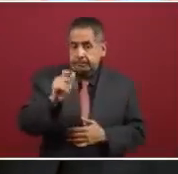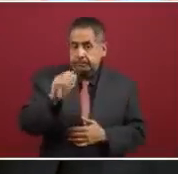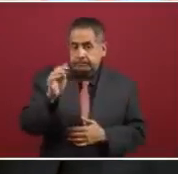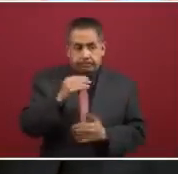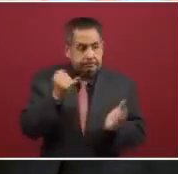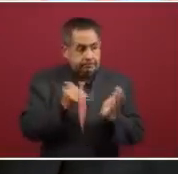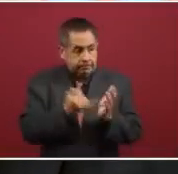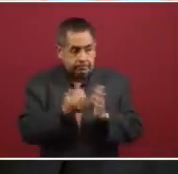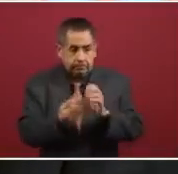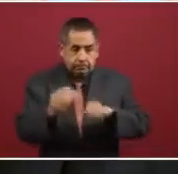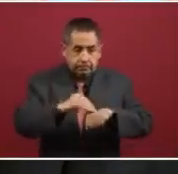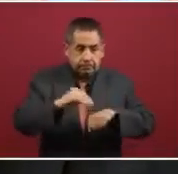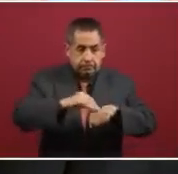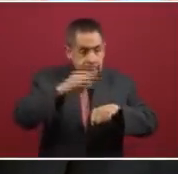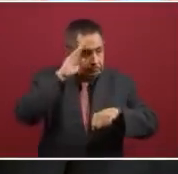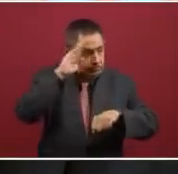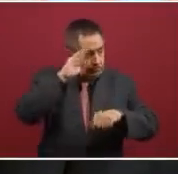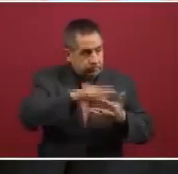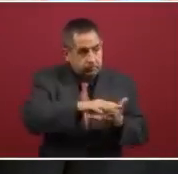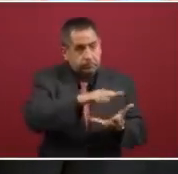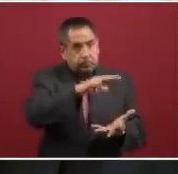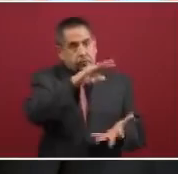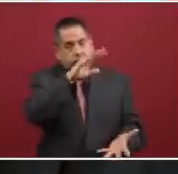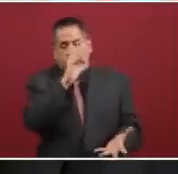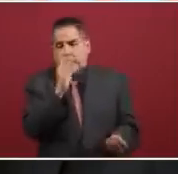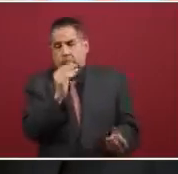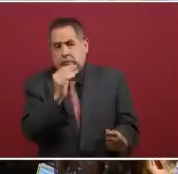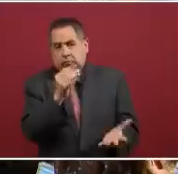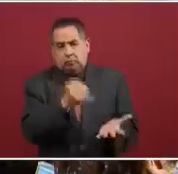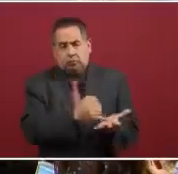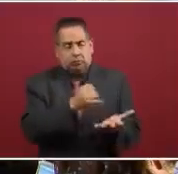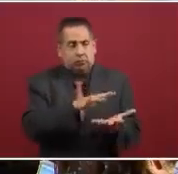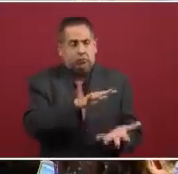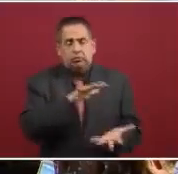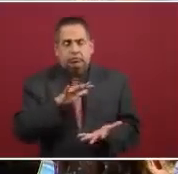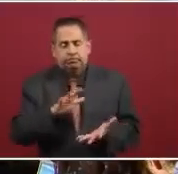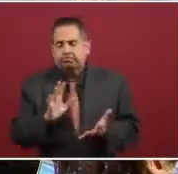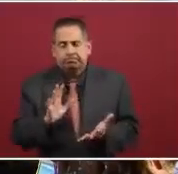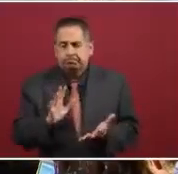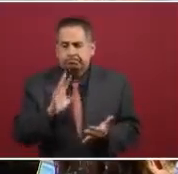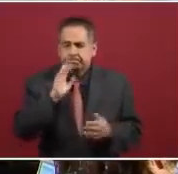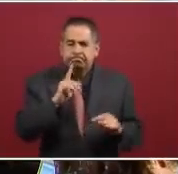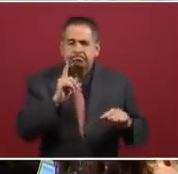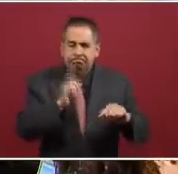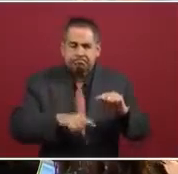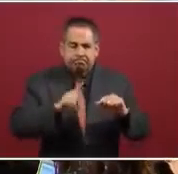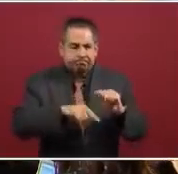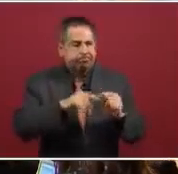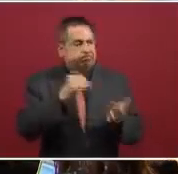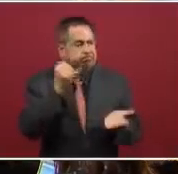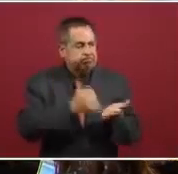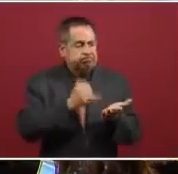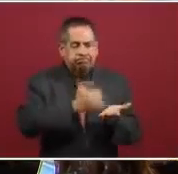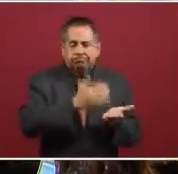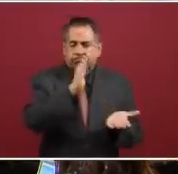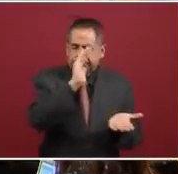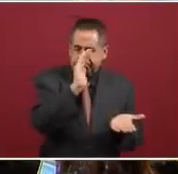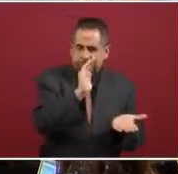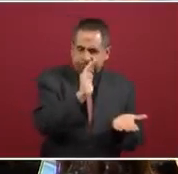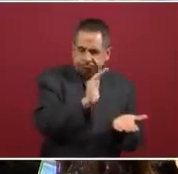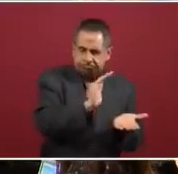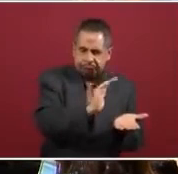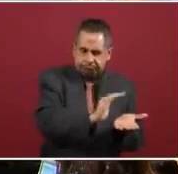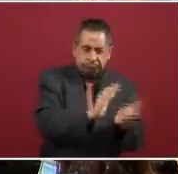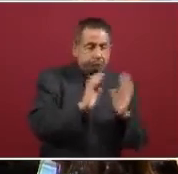y en este momento son realmente muy gravosas. Entonces, poco a poco se va a ir desgravando a Pemex,